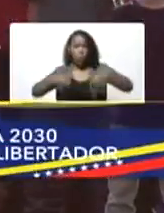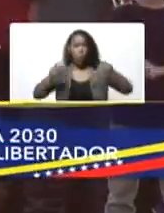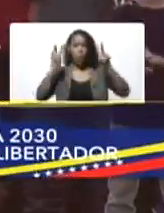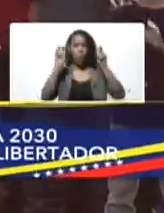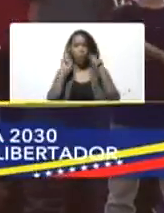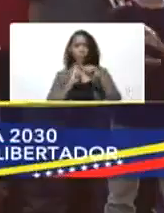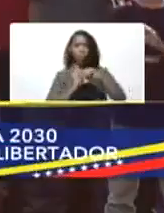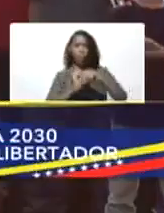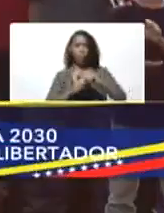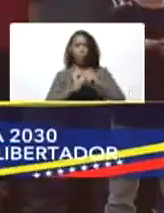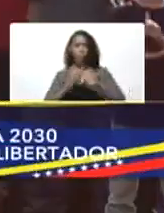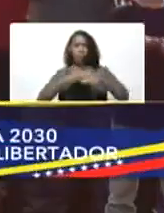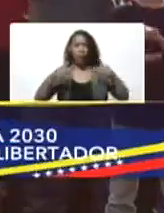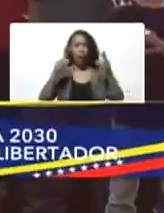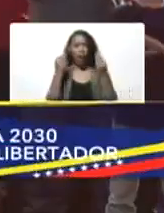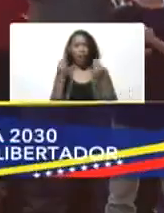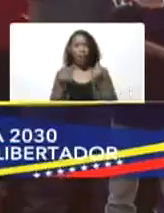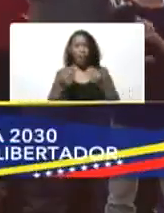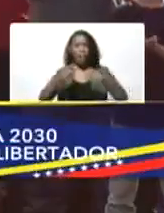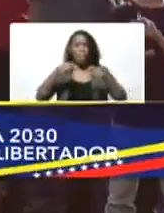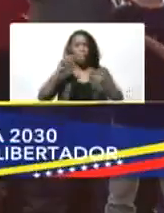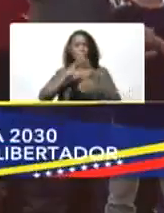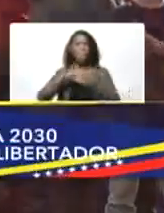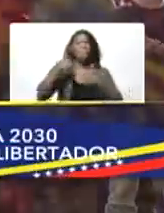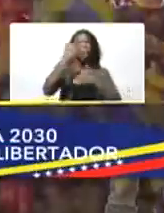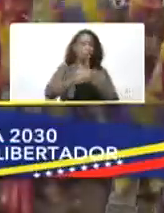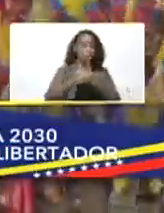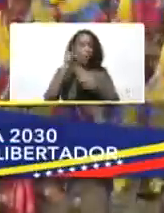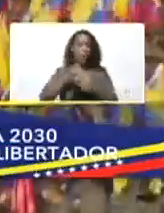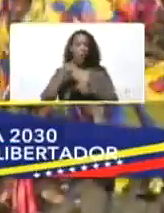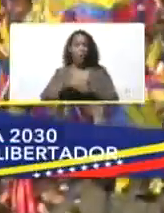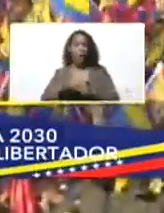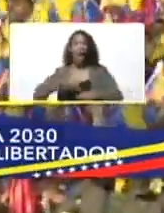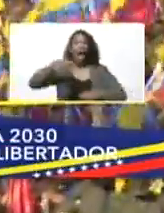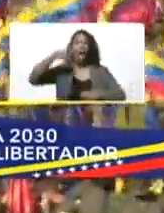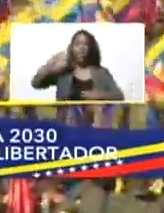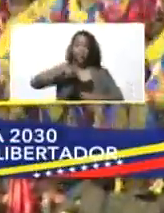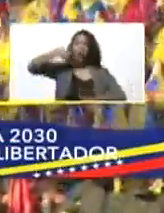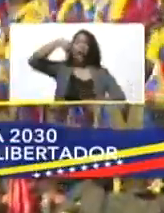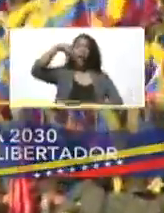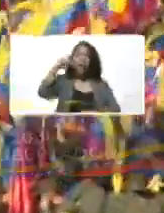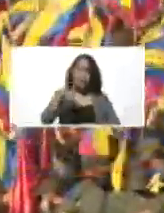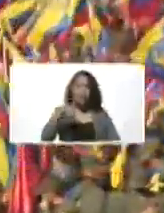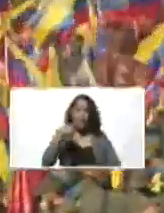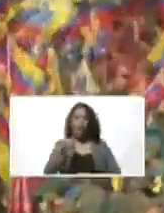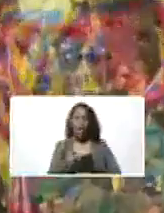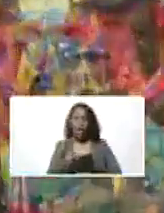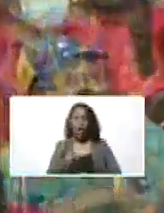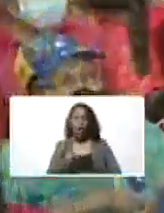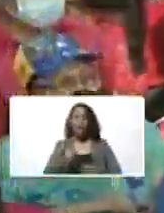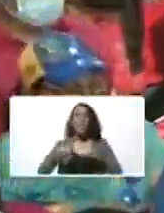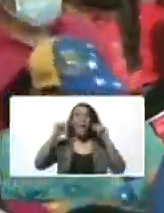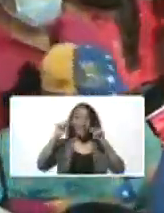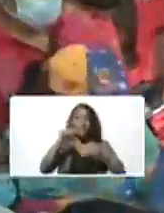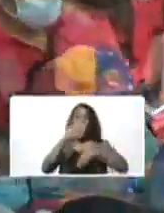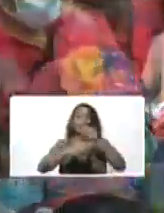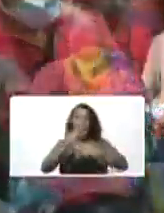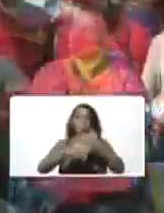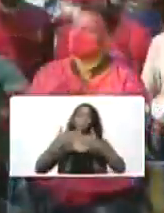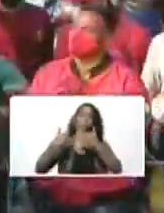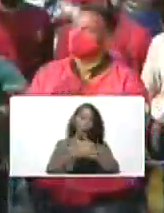prosperidad, de una nueva economía postpetrolera. Así lo digo y así lo vamos a hacer.